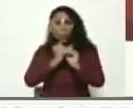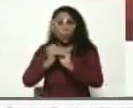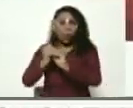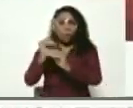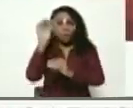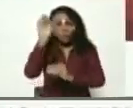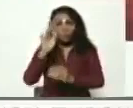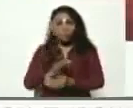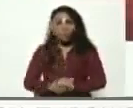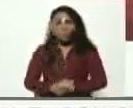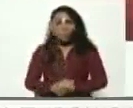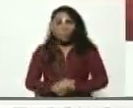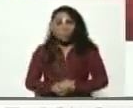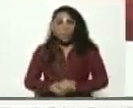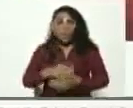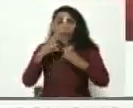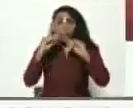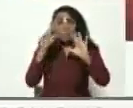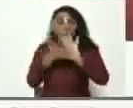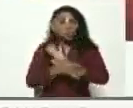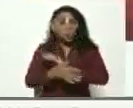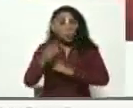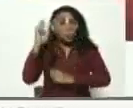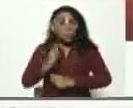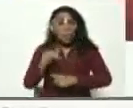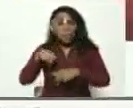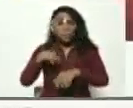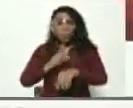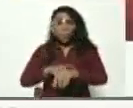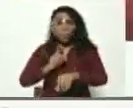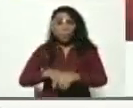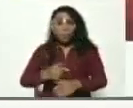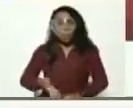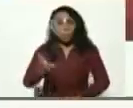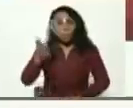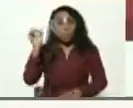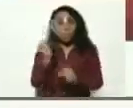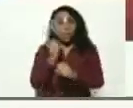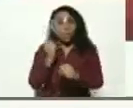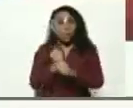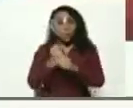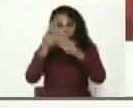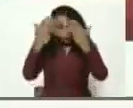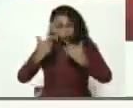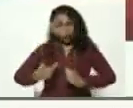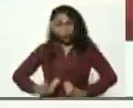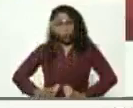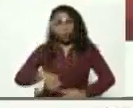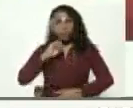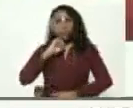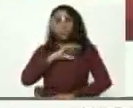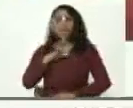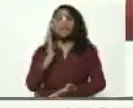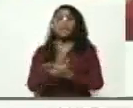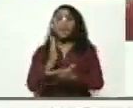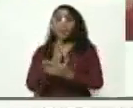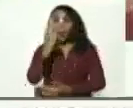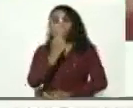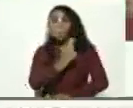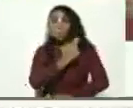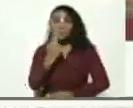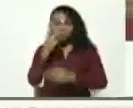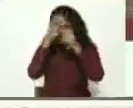Hablar de Bolívar en estos espacios y momentos de homenaje a su obra y a su figura histórica es siempre un compromiso y un